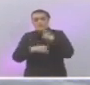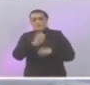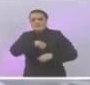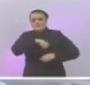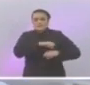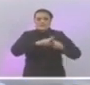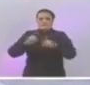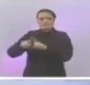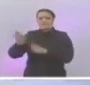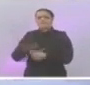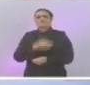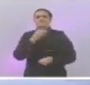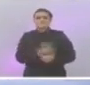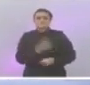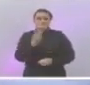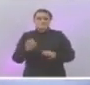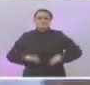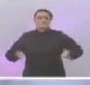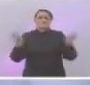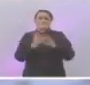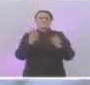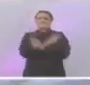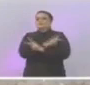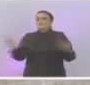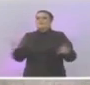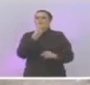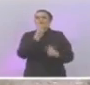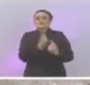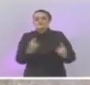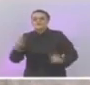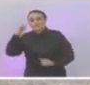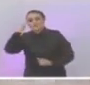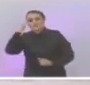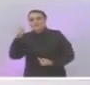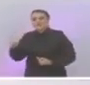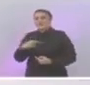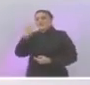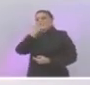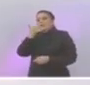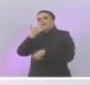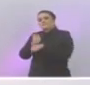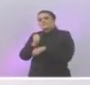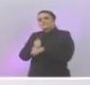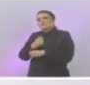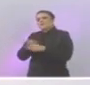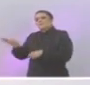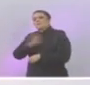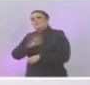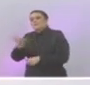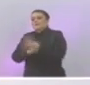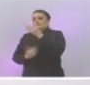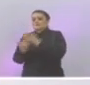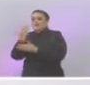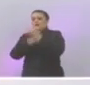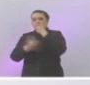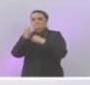variada y suficiente. Y que todos los niños indígenas, de educación indígena, disfruten de sus